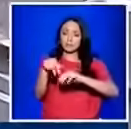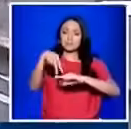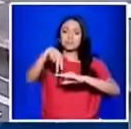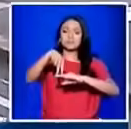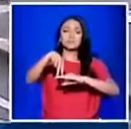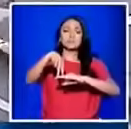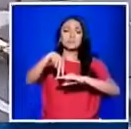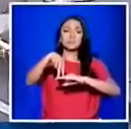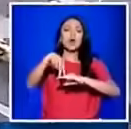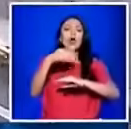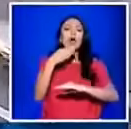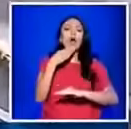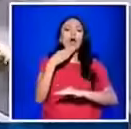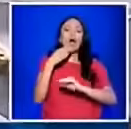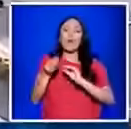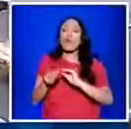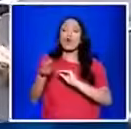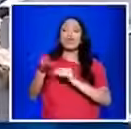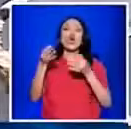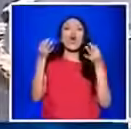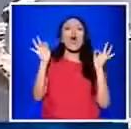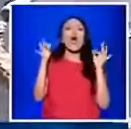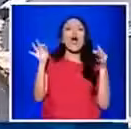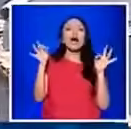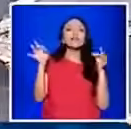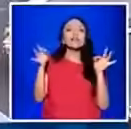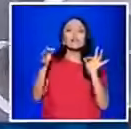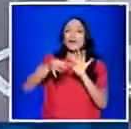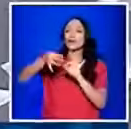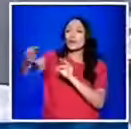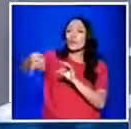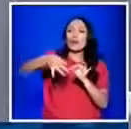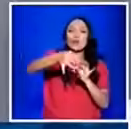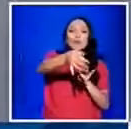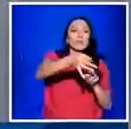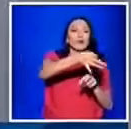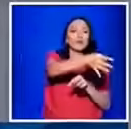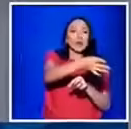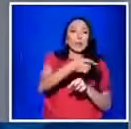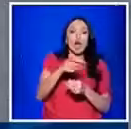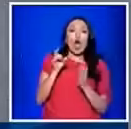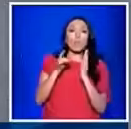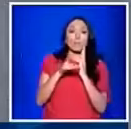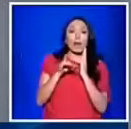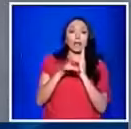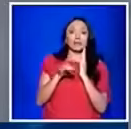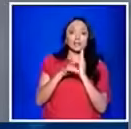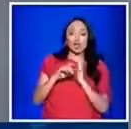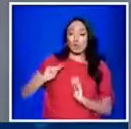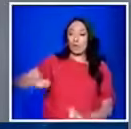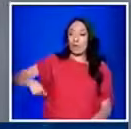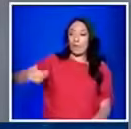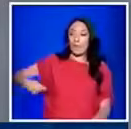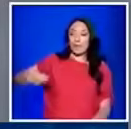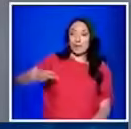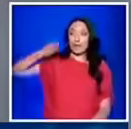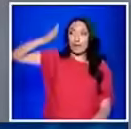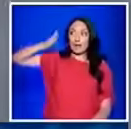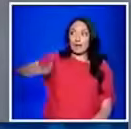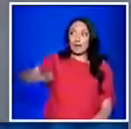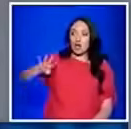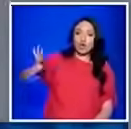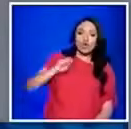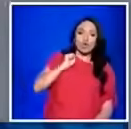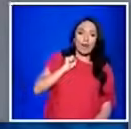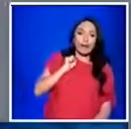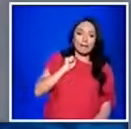hacen como es que entregan hojas volantes o venden plástico, pero le ven que está bajado el vidrio y le arranchan lo